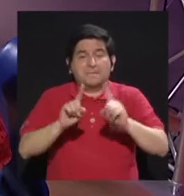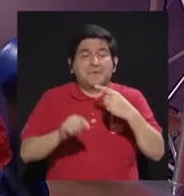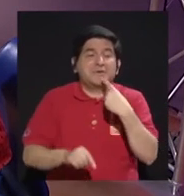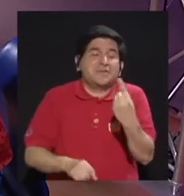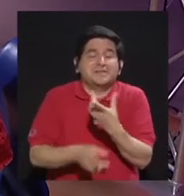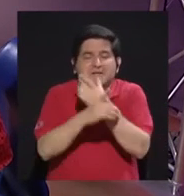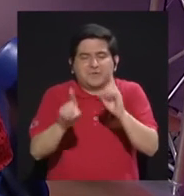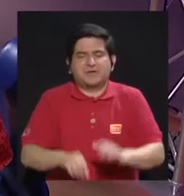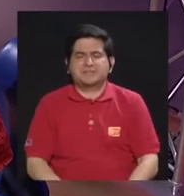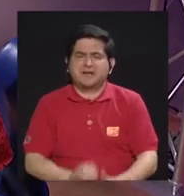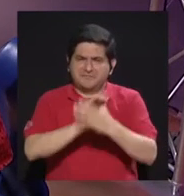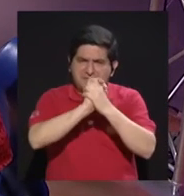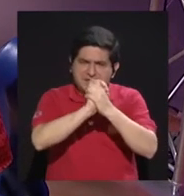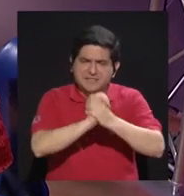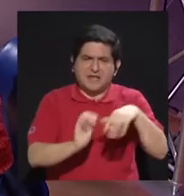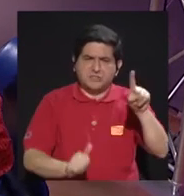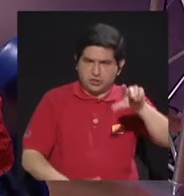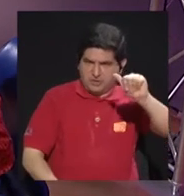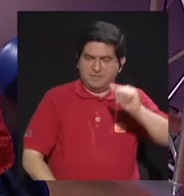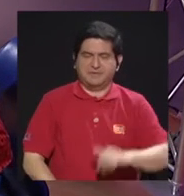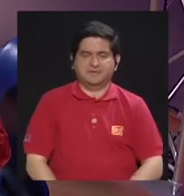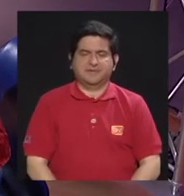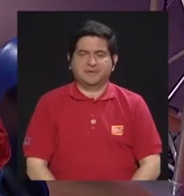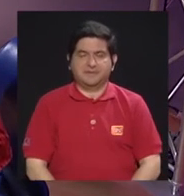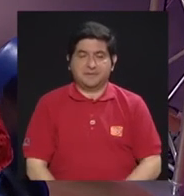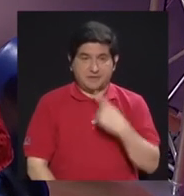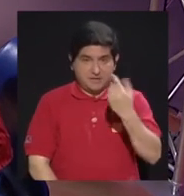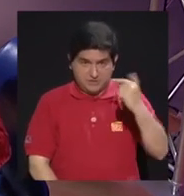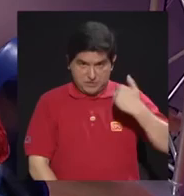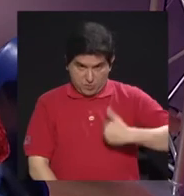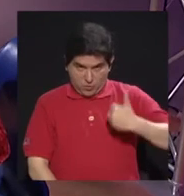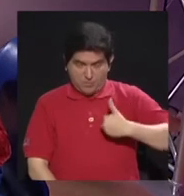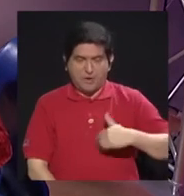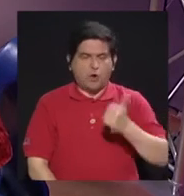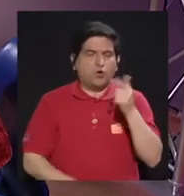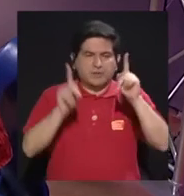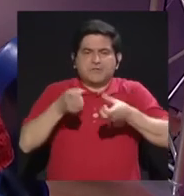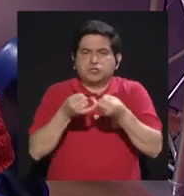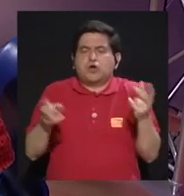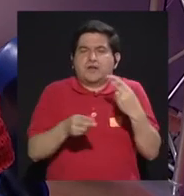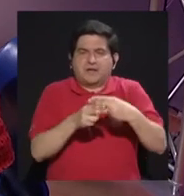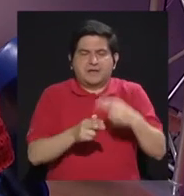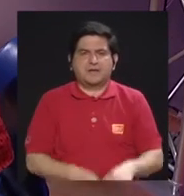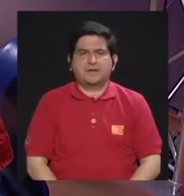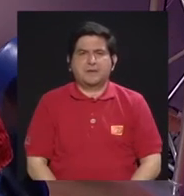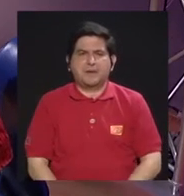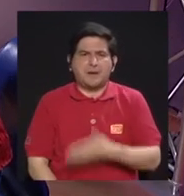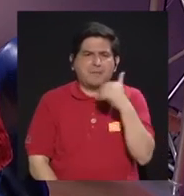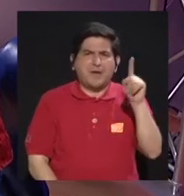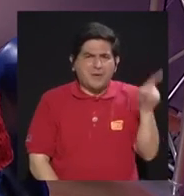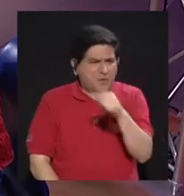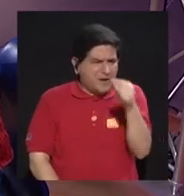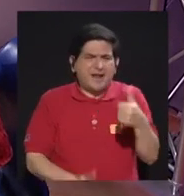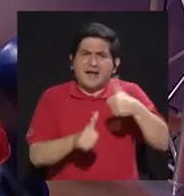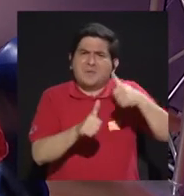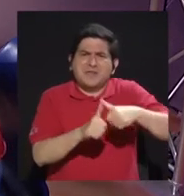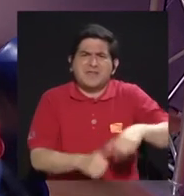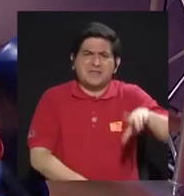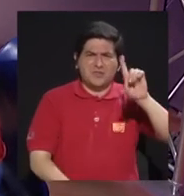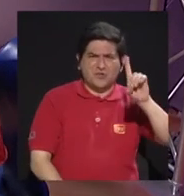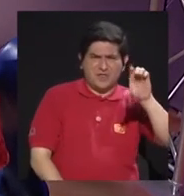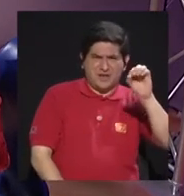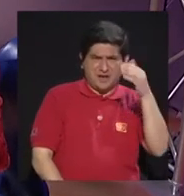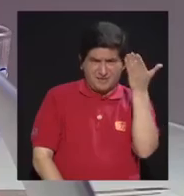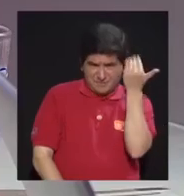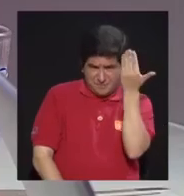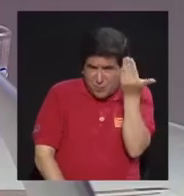felicidades Soylamérica, dice Miguel Ángel Reyes. Y una persona anónima dice: ¿por qué no quitarse el apellido de Ortega? Le pregunta si no lo ha